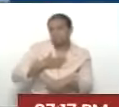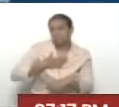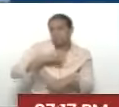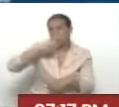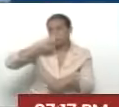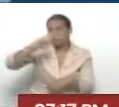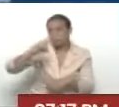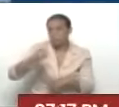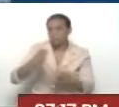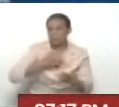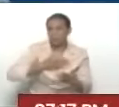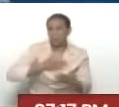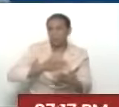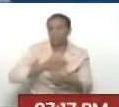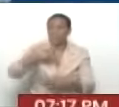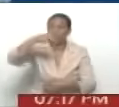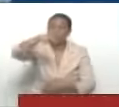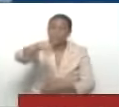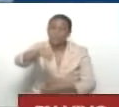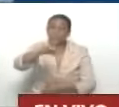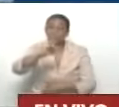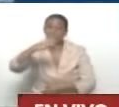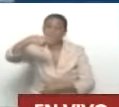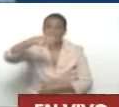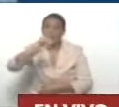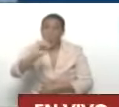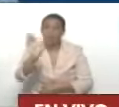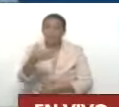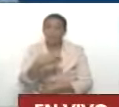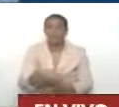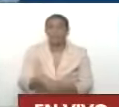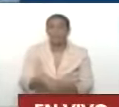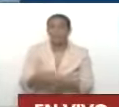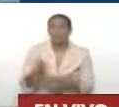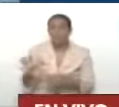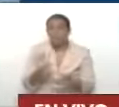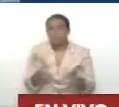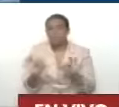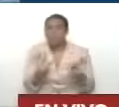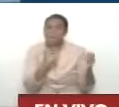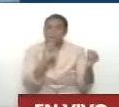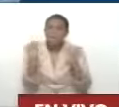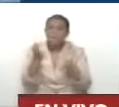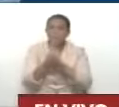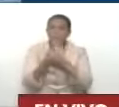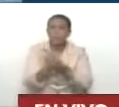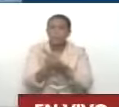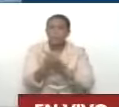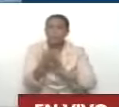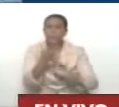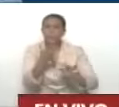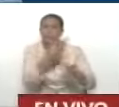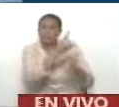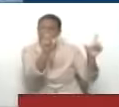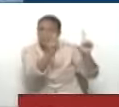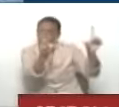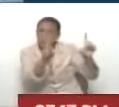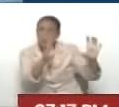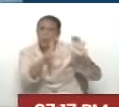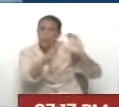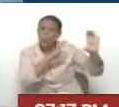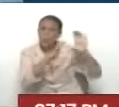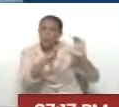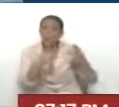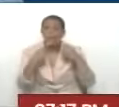Nicolai. Estuvo bueno. Estuve hablando de toda esa contraofensiva mediática del